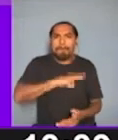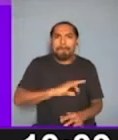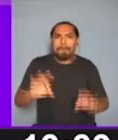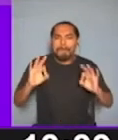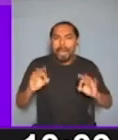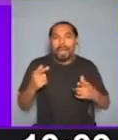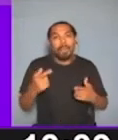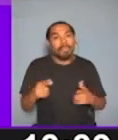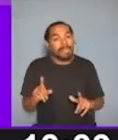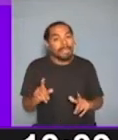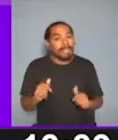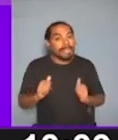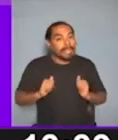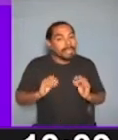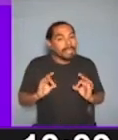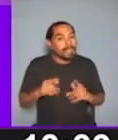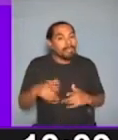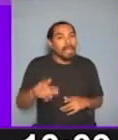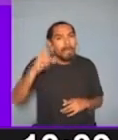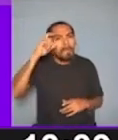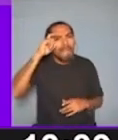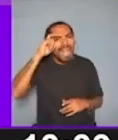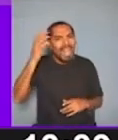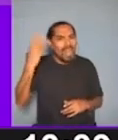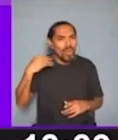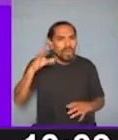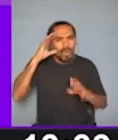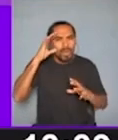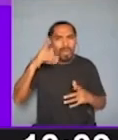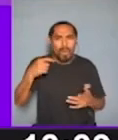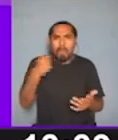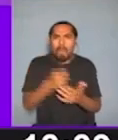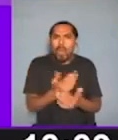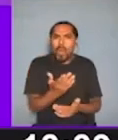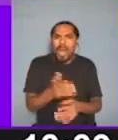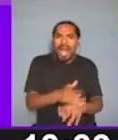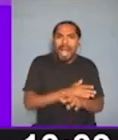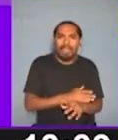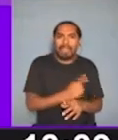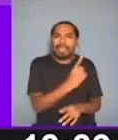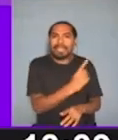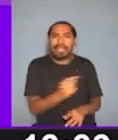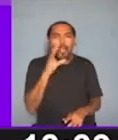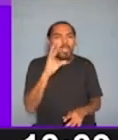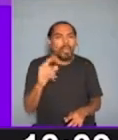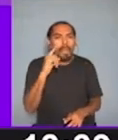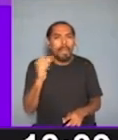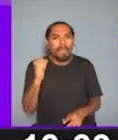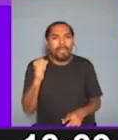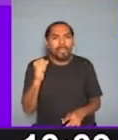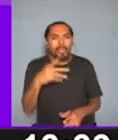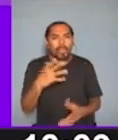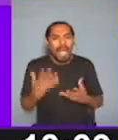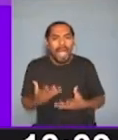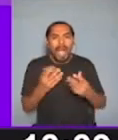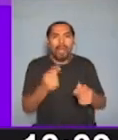que corresponde por el mes de enero. Recordemos que se pagó 150 mil pesos con un aporte municipal de 100 millones de